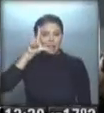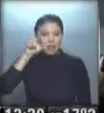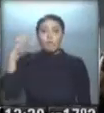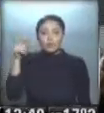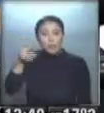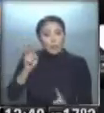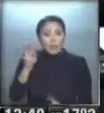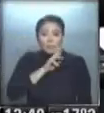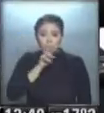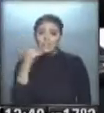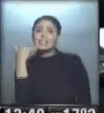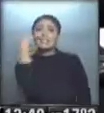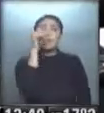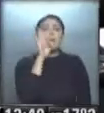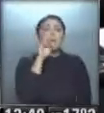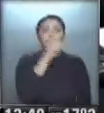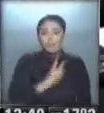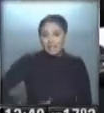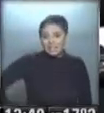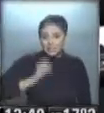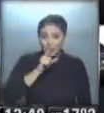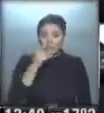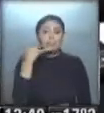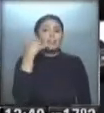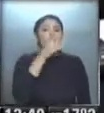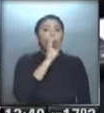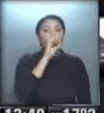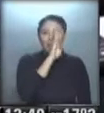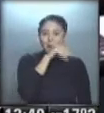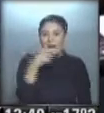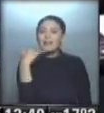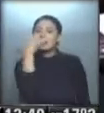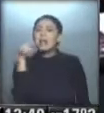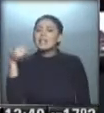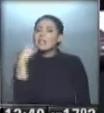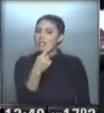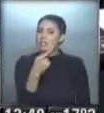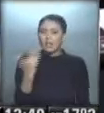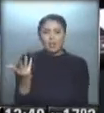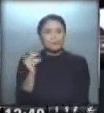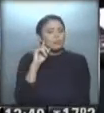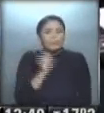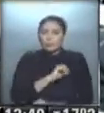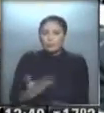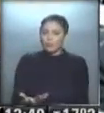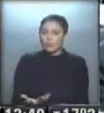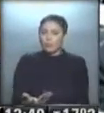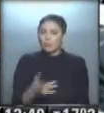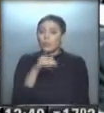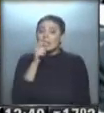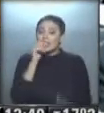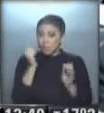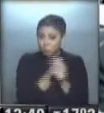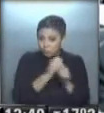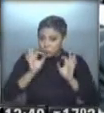ella misma lo llamó al presidente de los Estados Unidos, Barack Obama, y le dijo que considera semejantes prácticas, si se